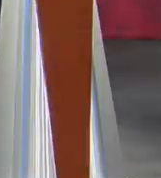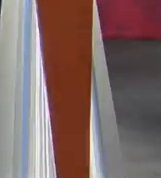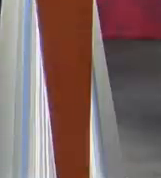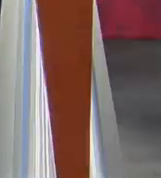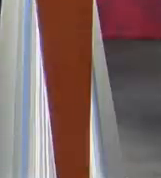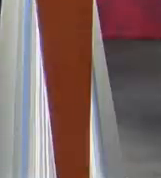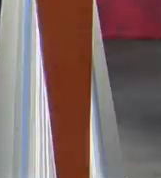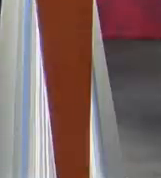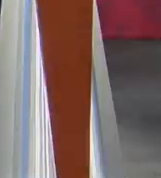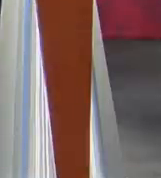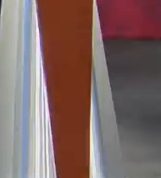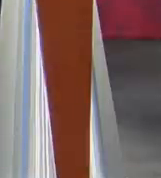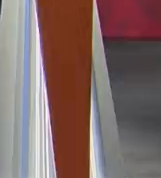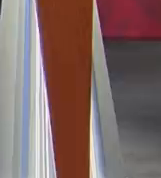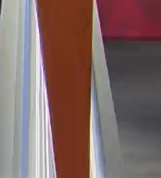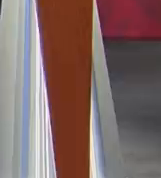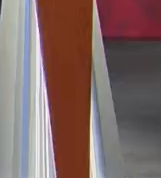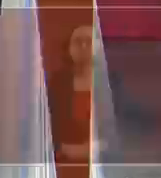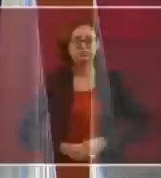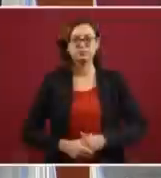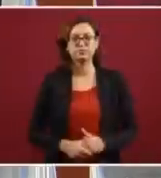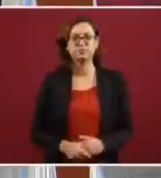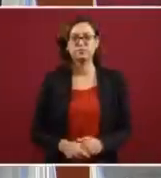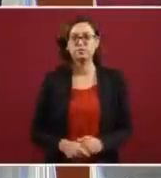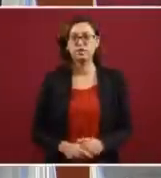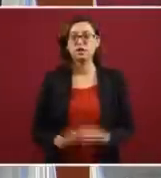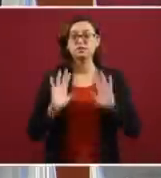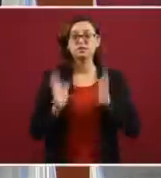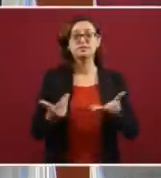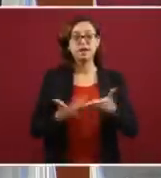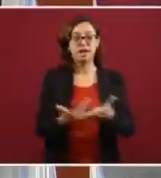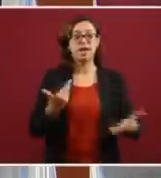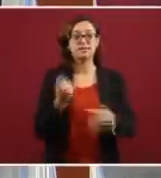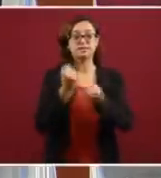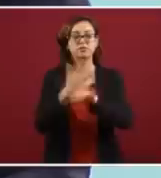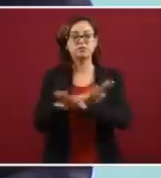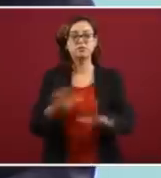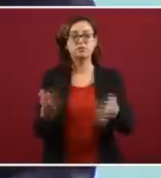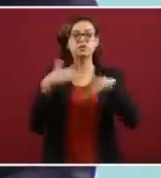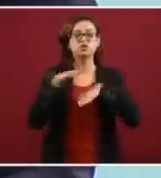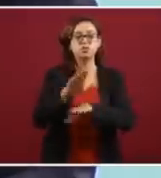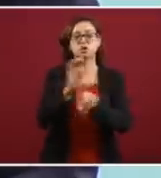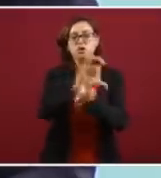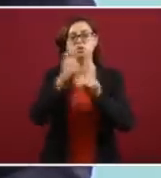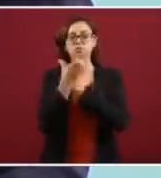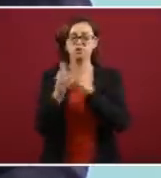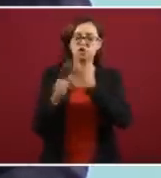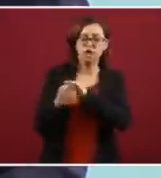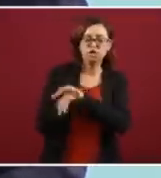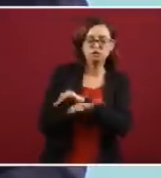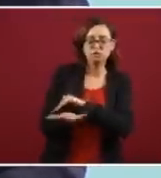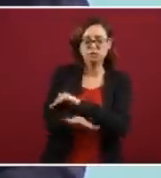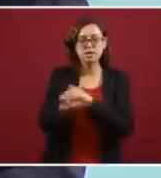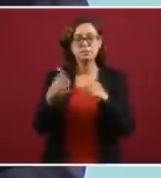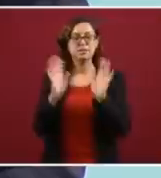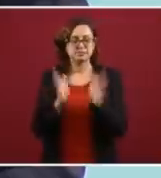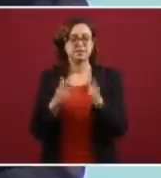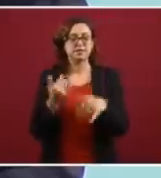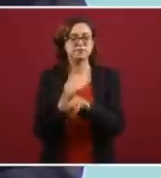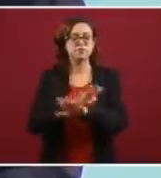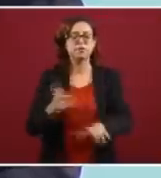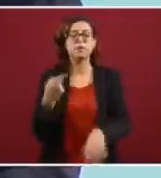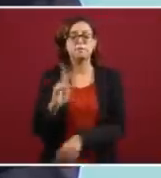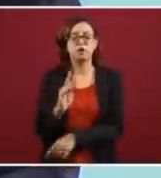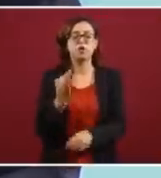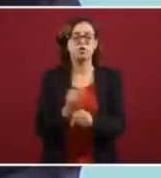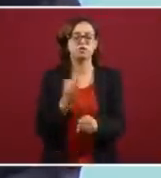que realiza estas actividades. Ya dimos el informe puntual de los trabajos de la Comisión. Solamente destacar que están llevando a